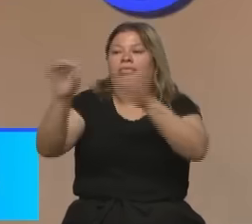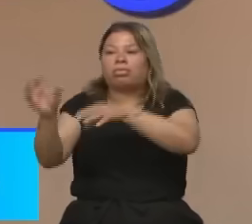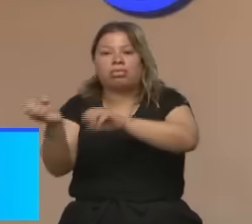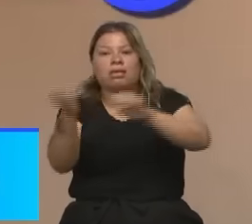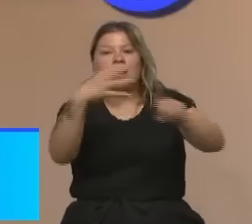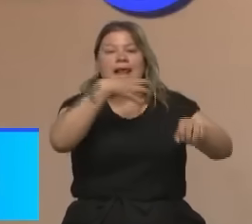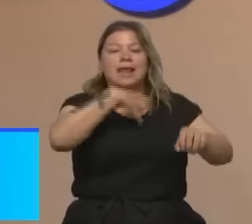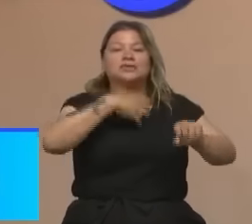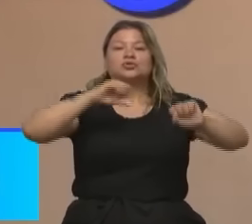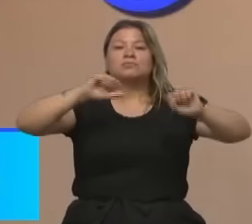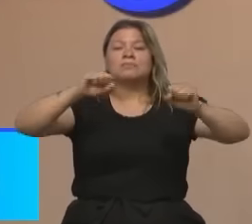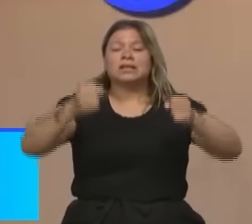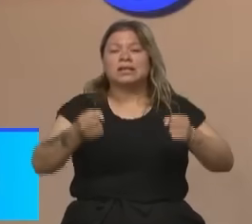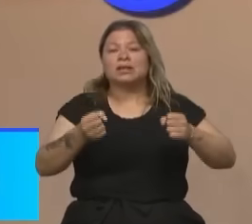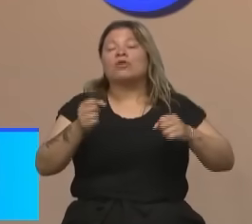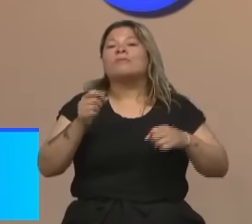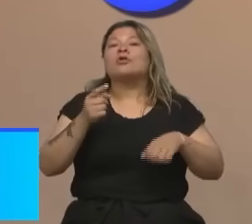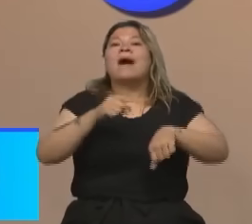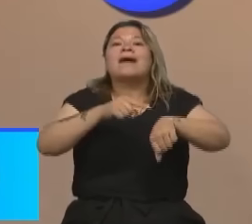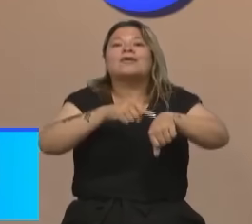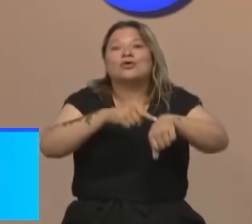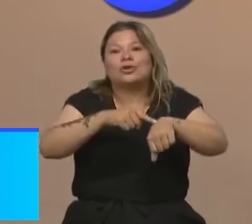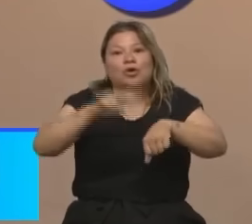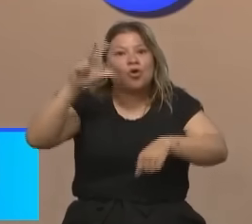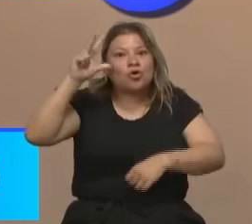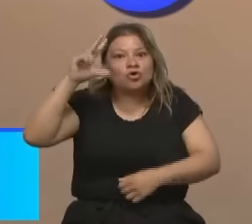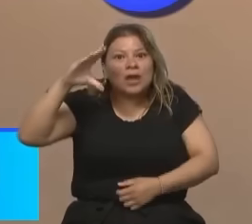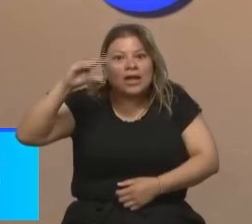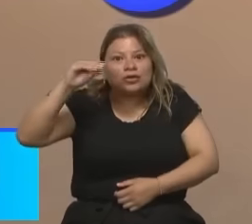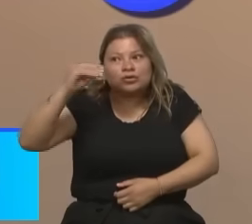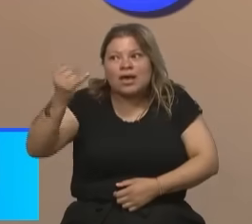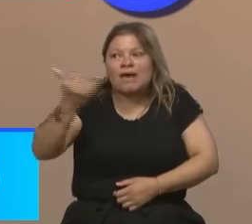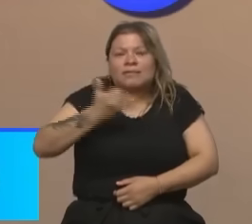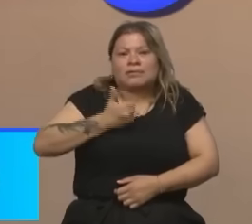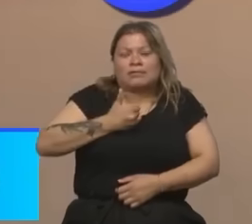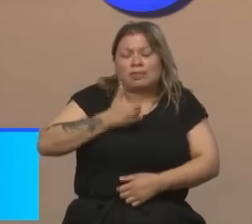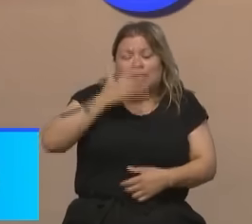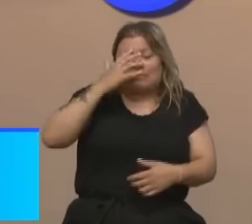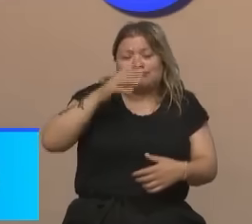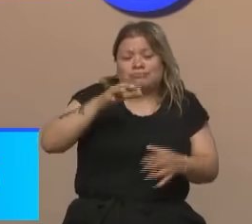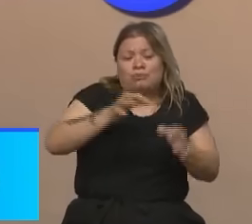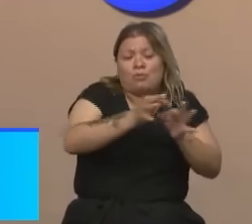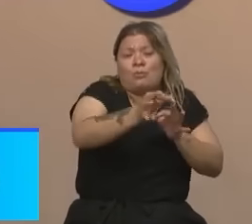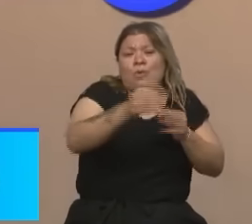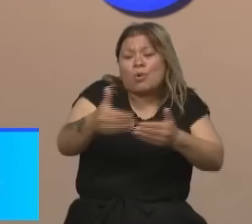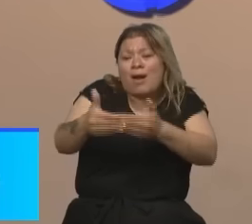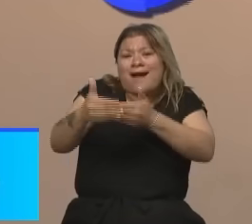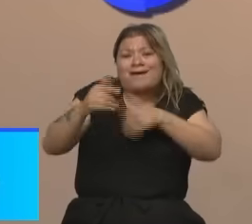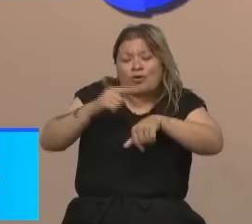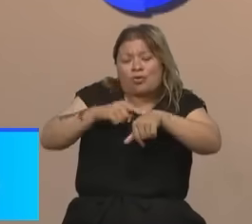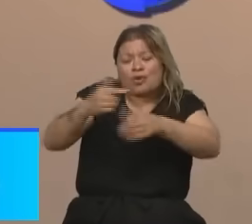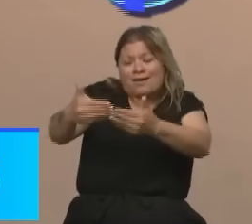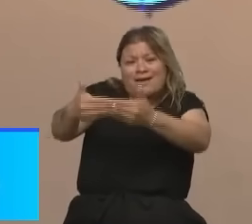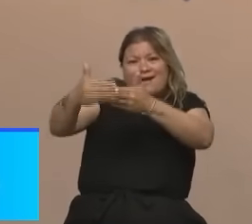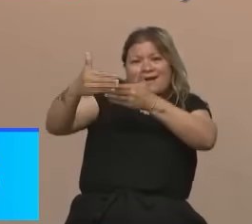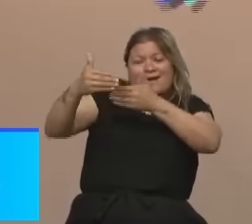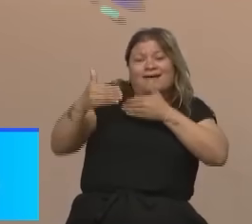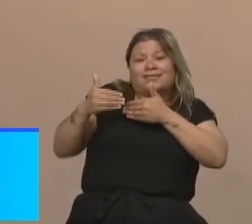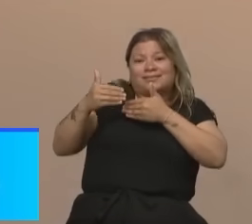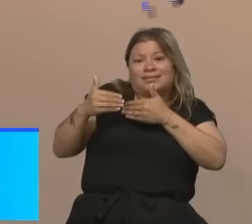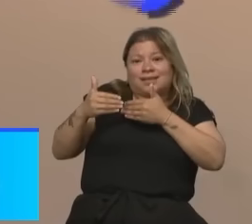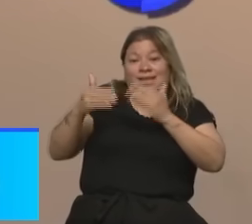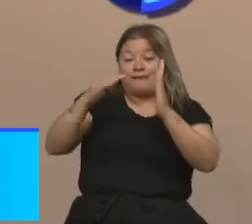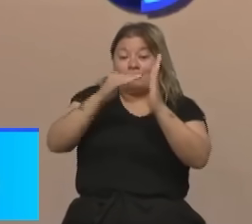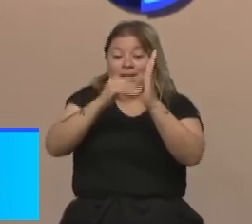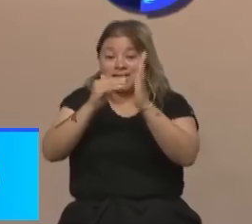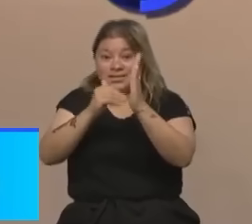pero eso fue a las 8, cuando ya el desastre ya había llegado a la mayoría de los pueblos, para que se sitúen del sur oeste de la provincia de